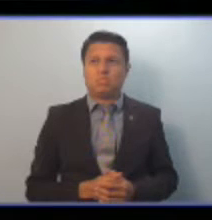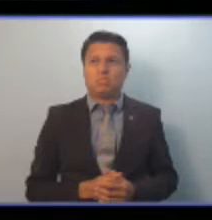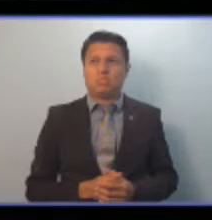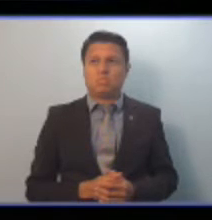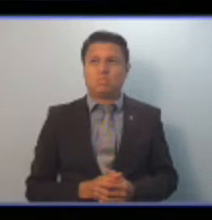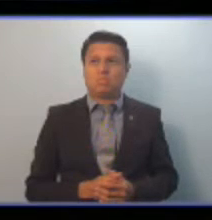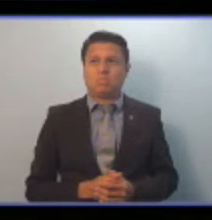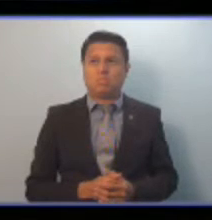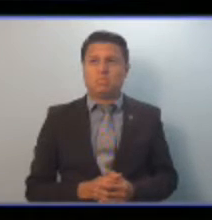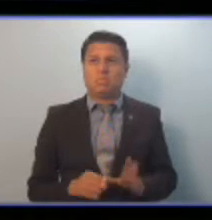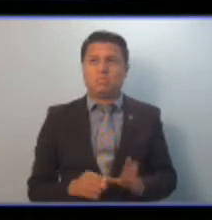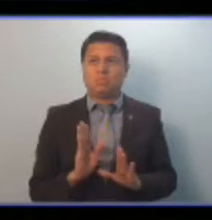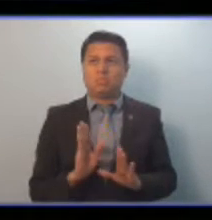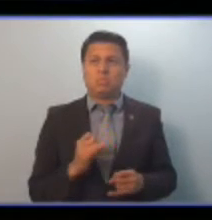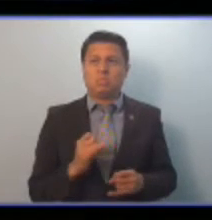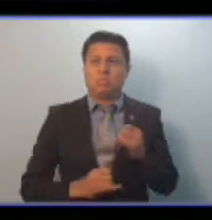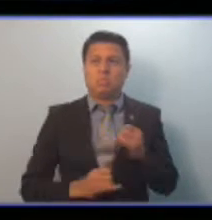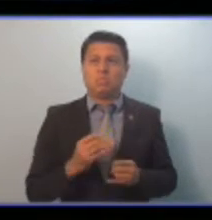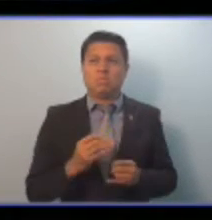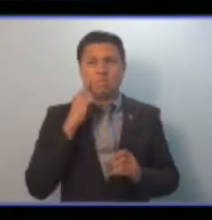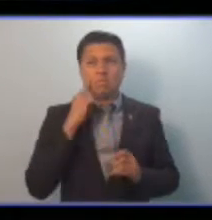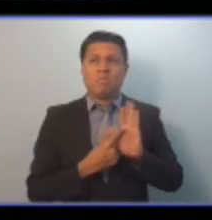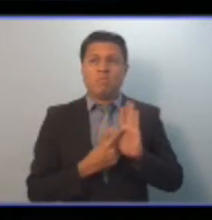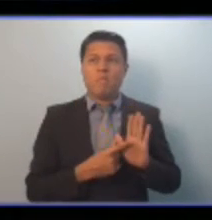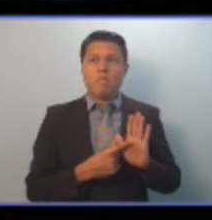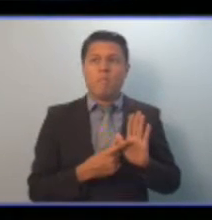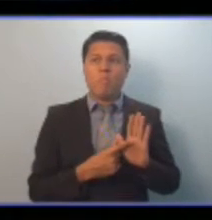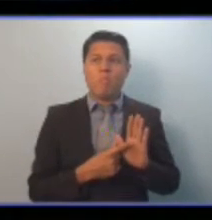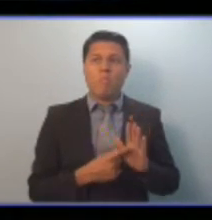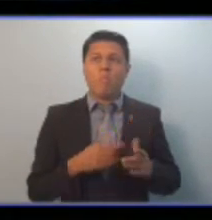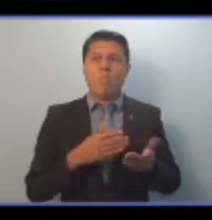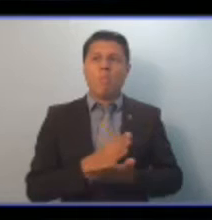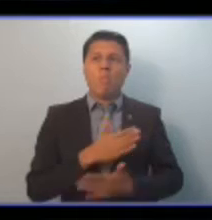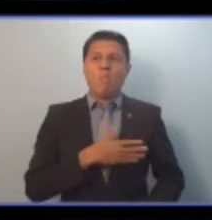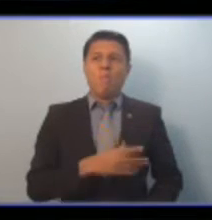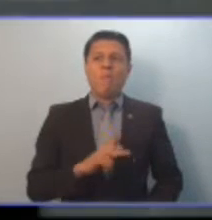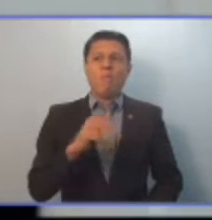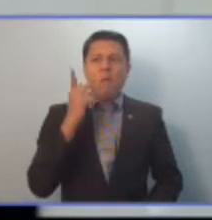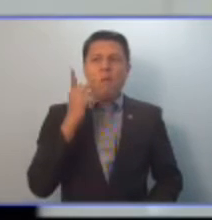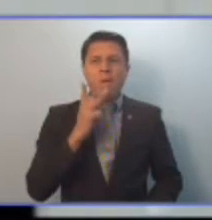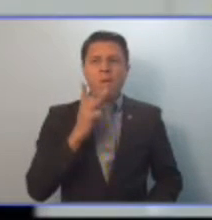Pero finalmente debo de señalar, según mi apreciación,